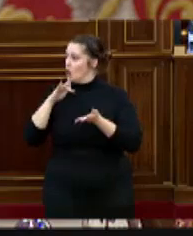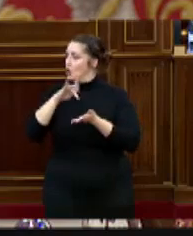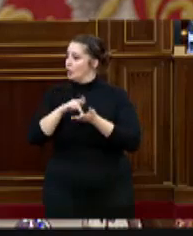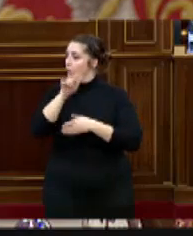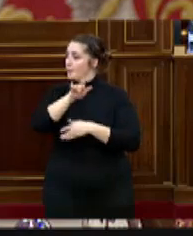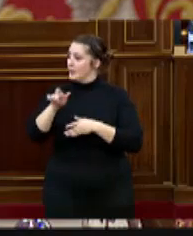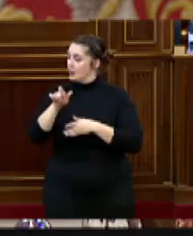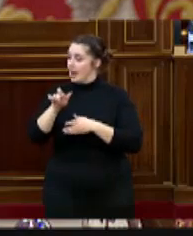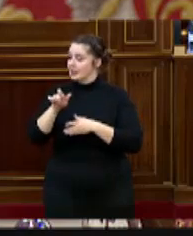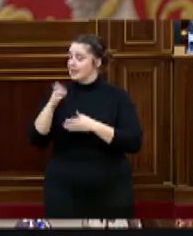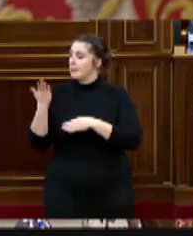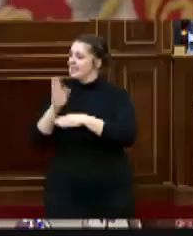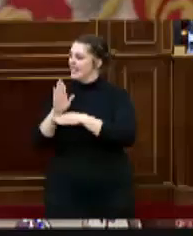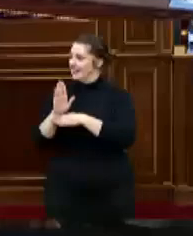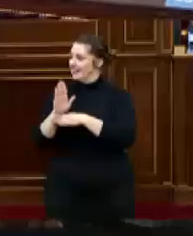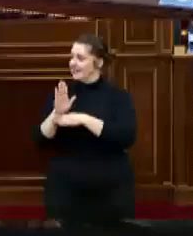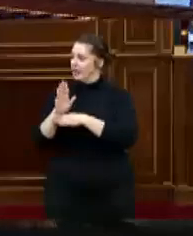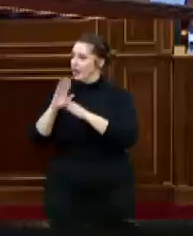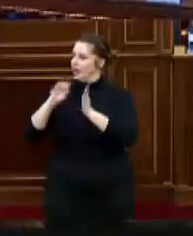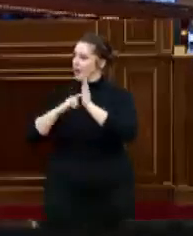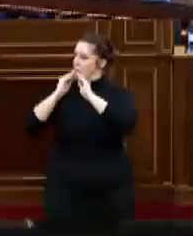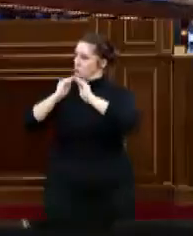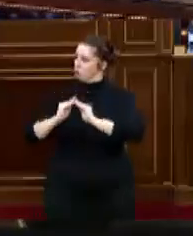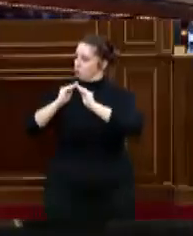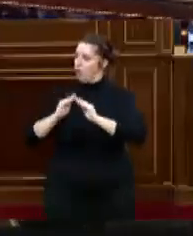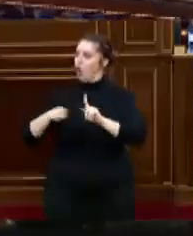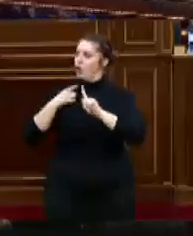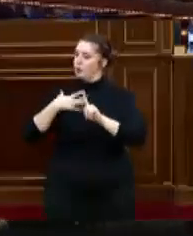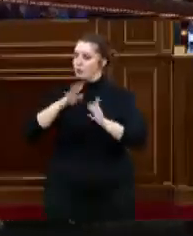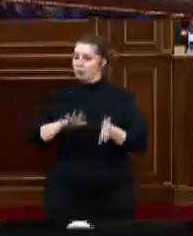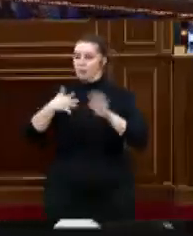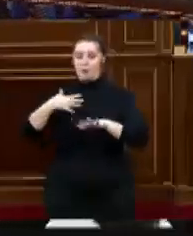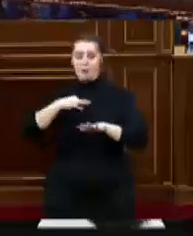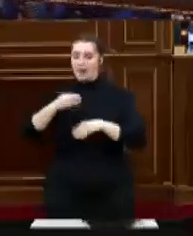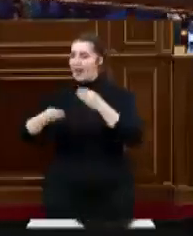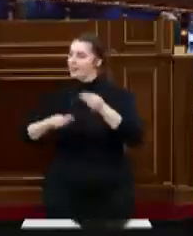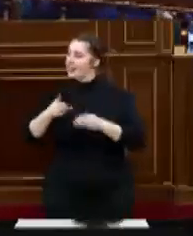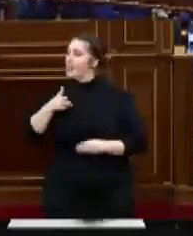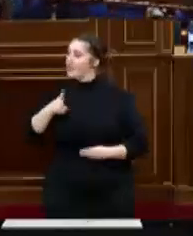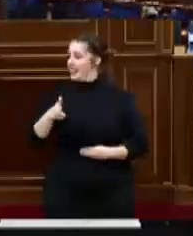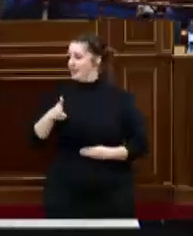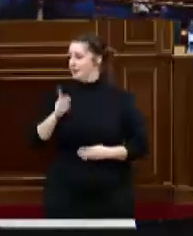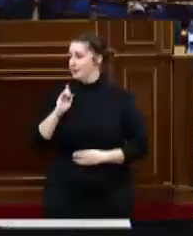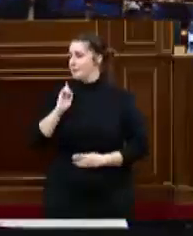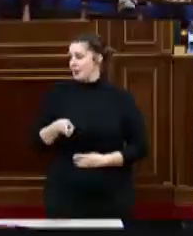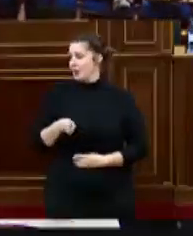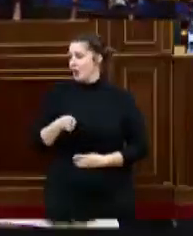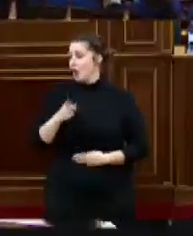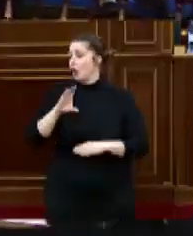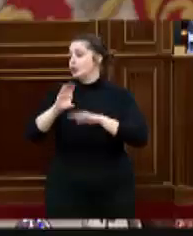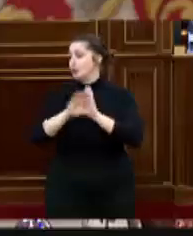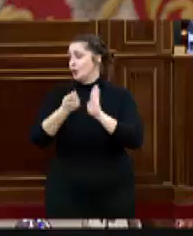los representantes de la ciudadanía legislan para hacer posible el ejercicio de los derechos que mandata nuestra